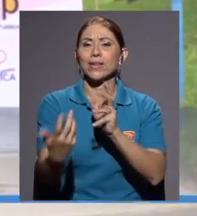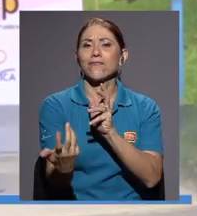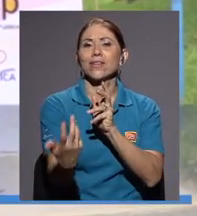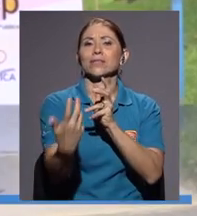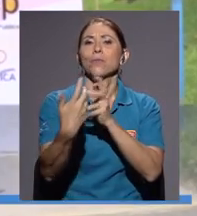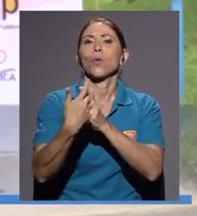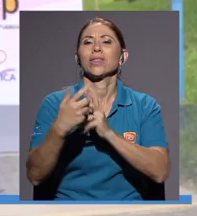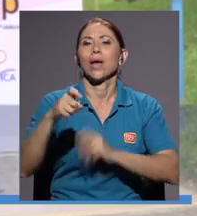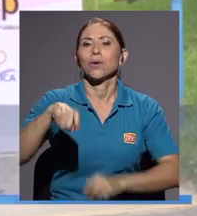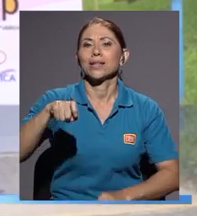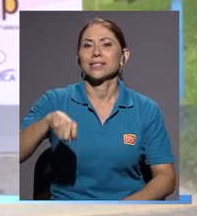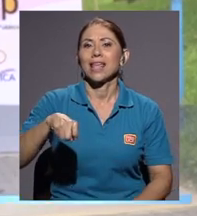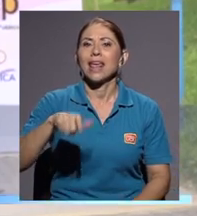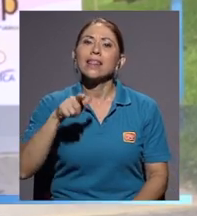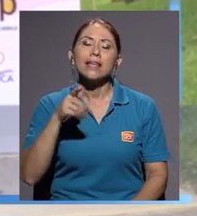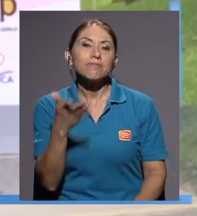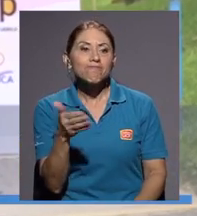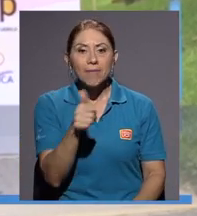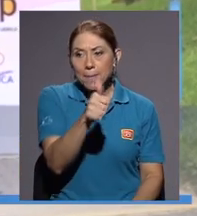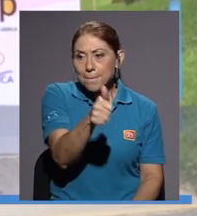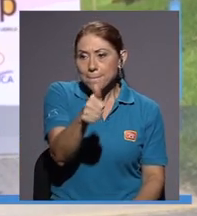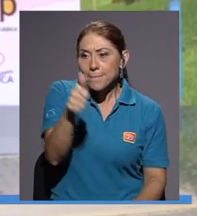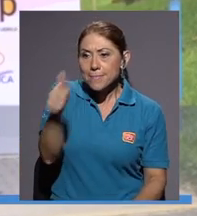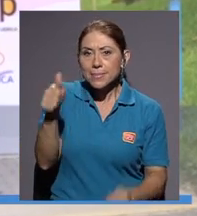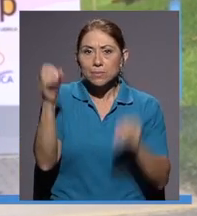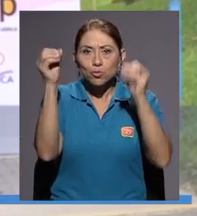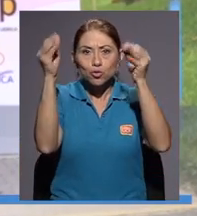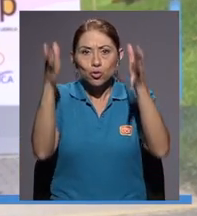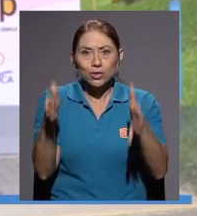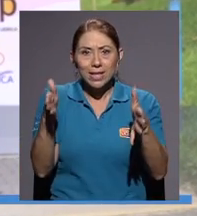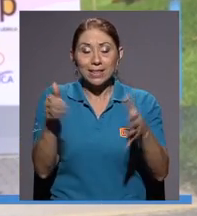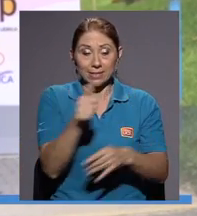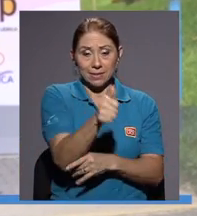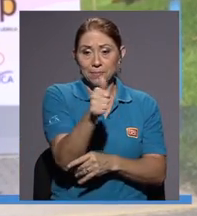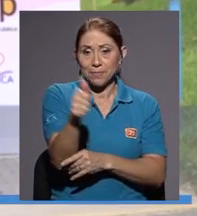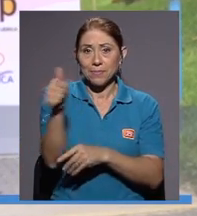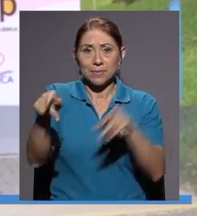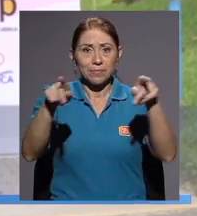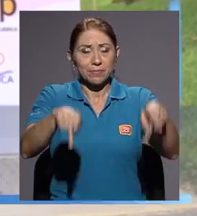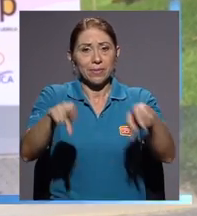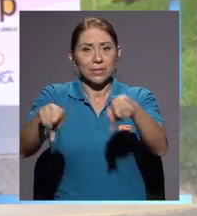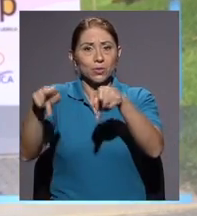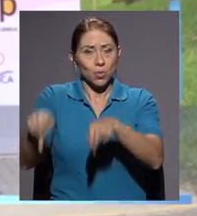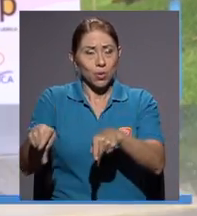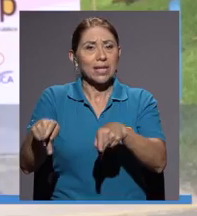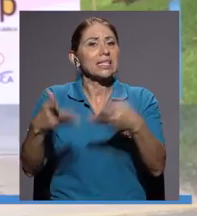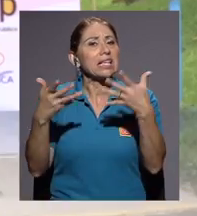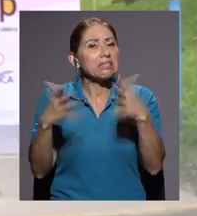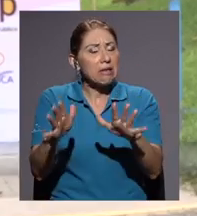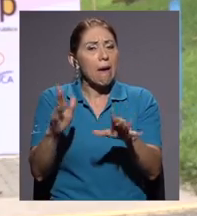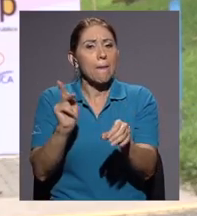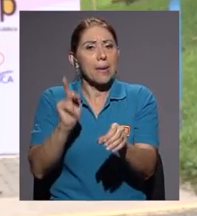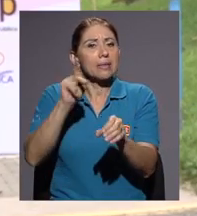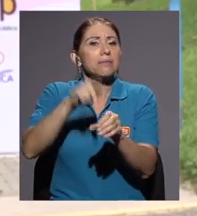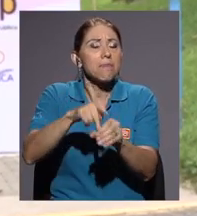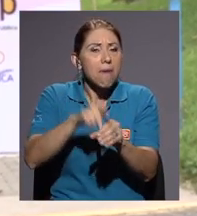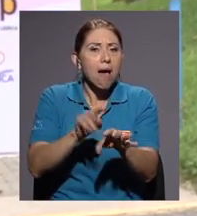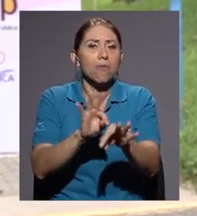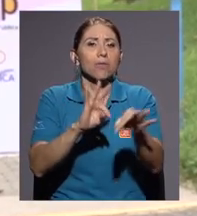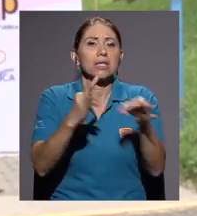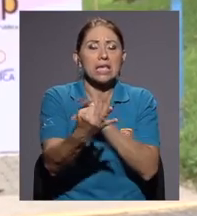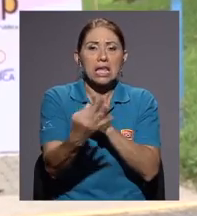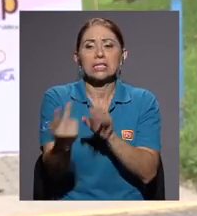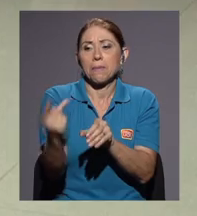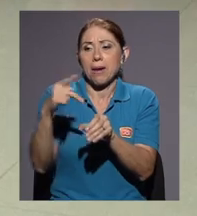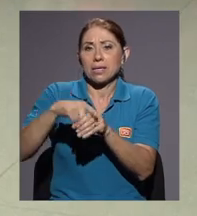mismos docentes y las personas que han participado en los diferentes talleres, en las diferentes